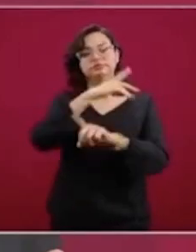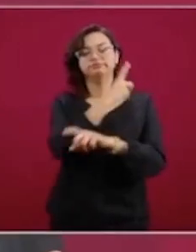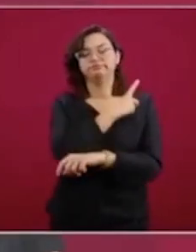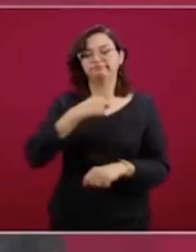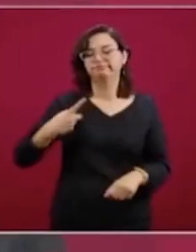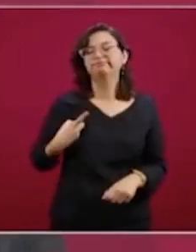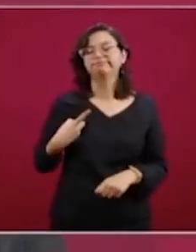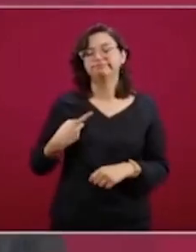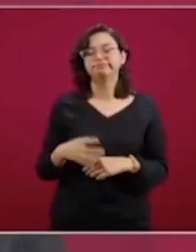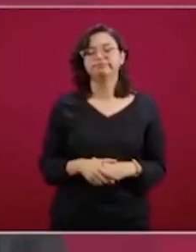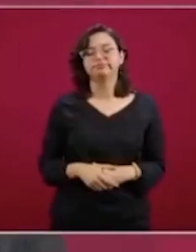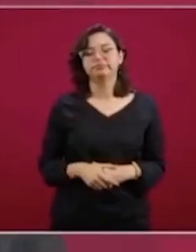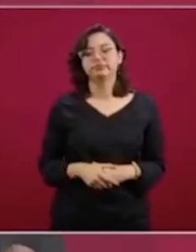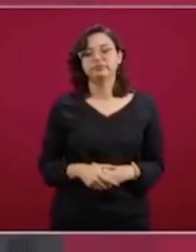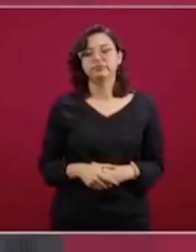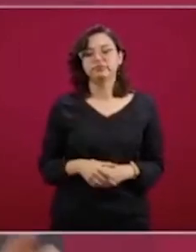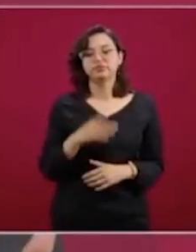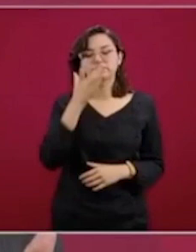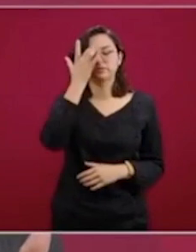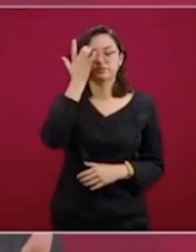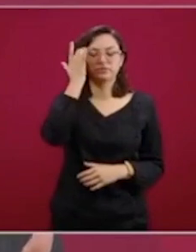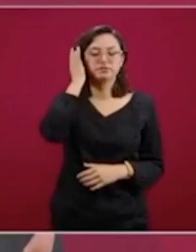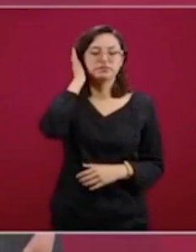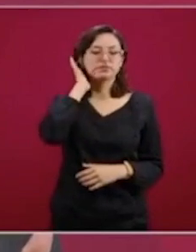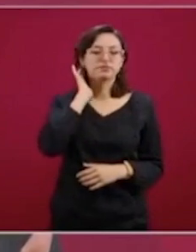Primero, a que